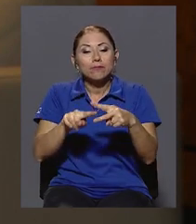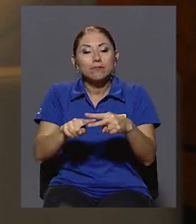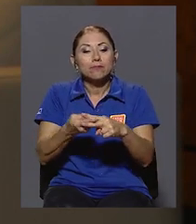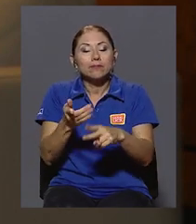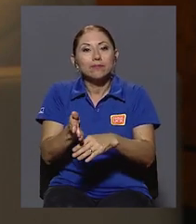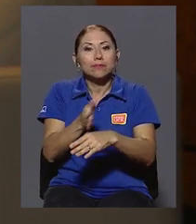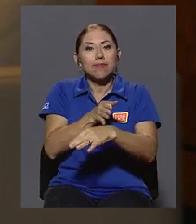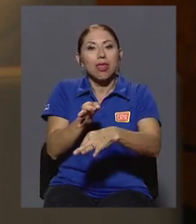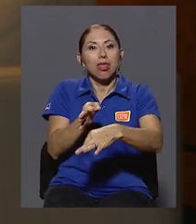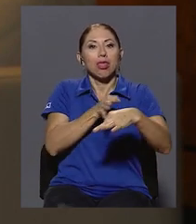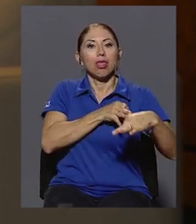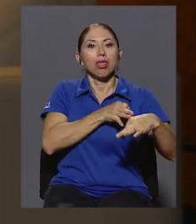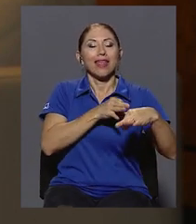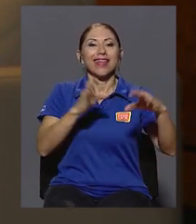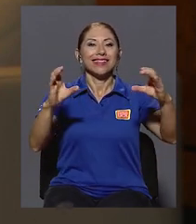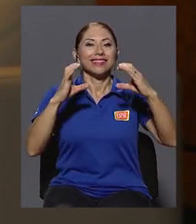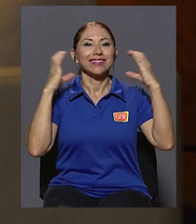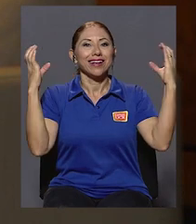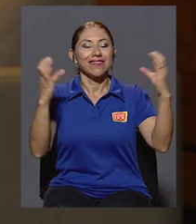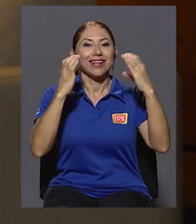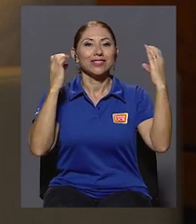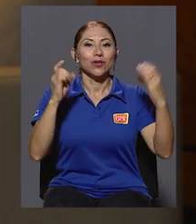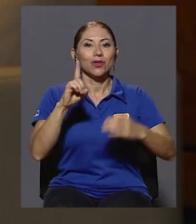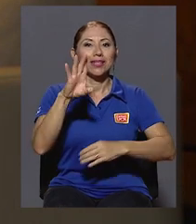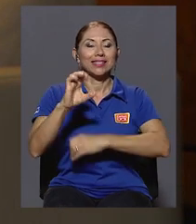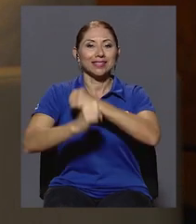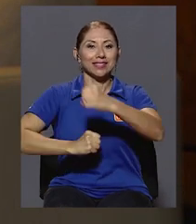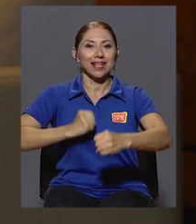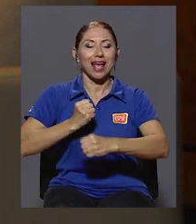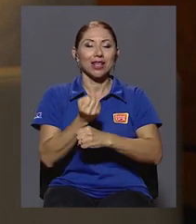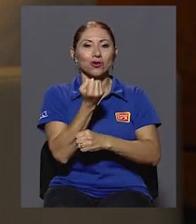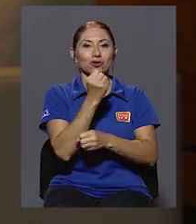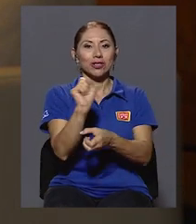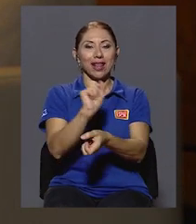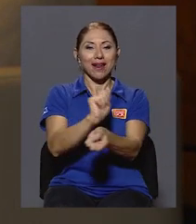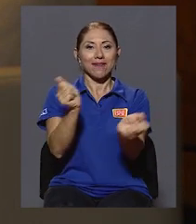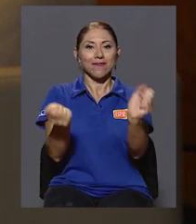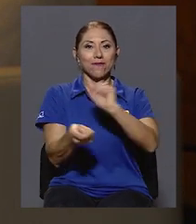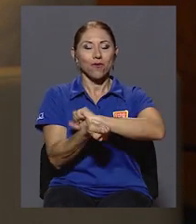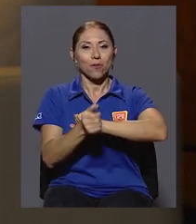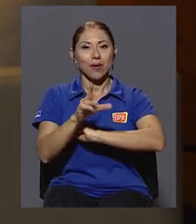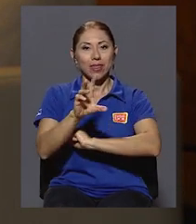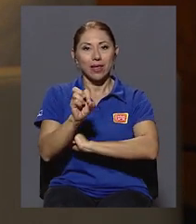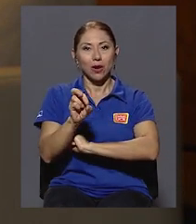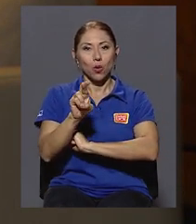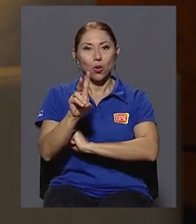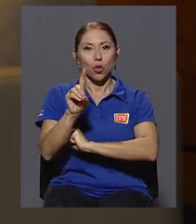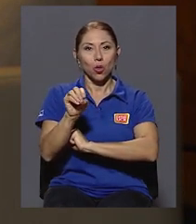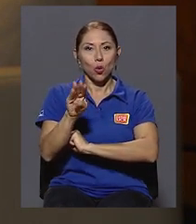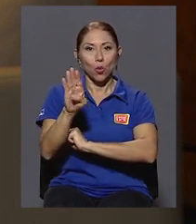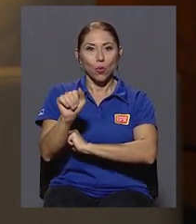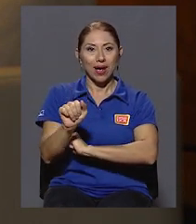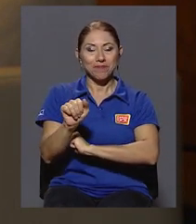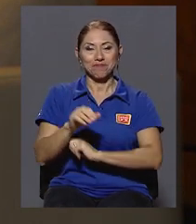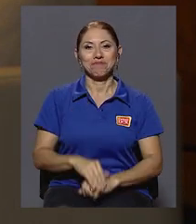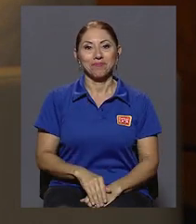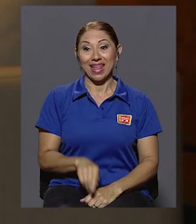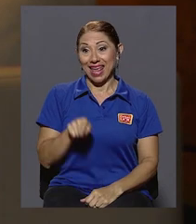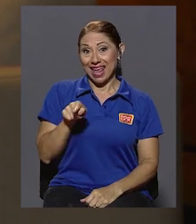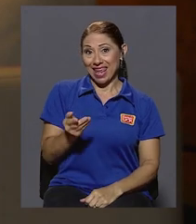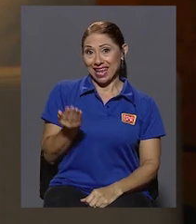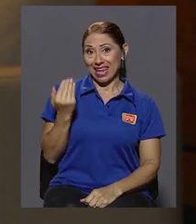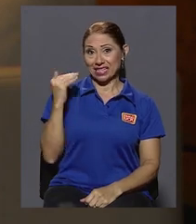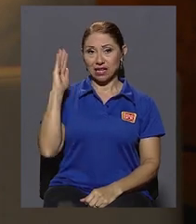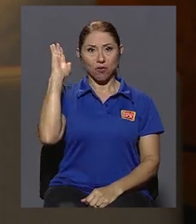antesala de la celebración del centenario de la Reforma de Córdoba. En esta